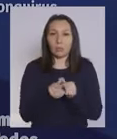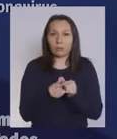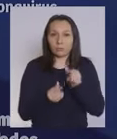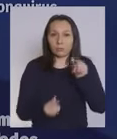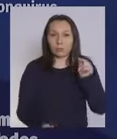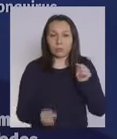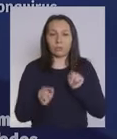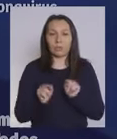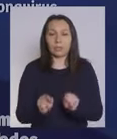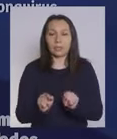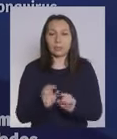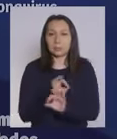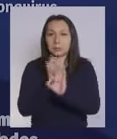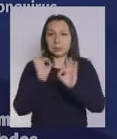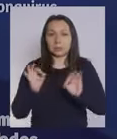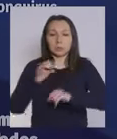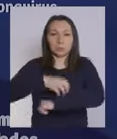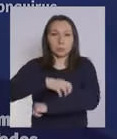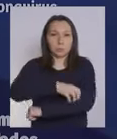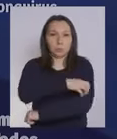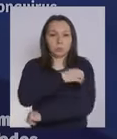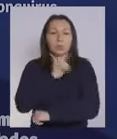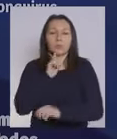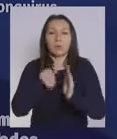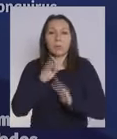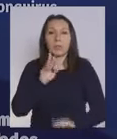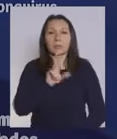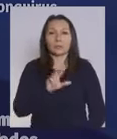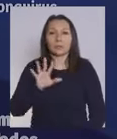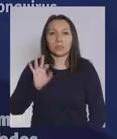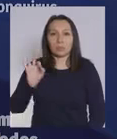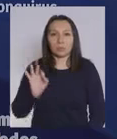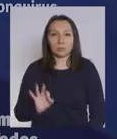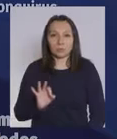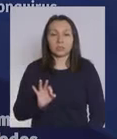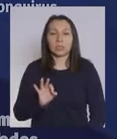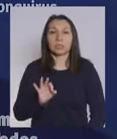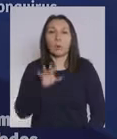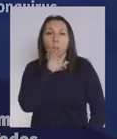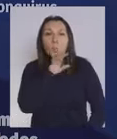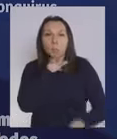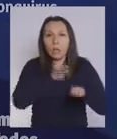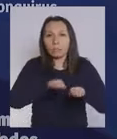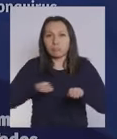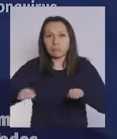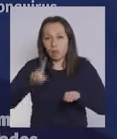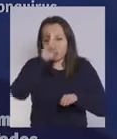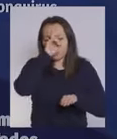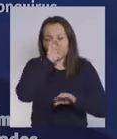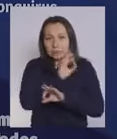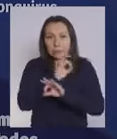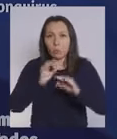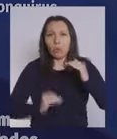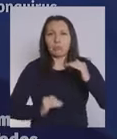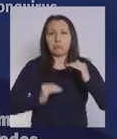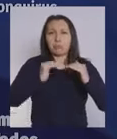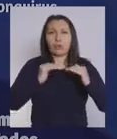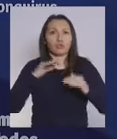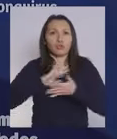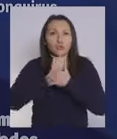nacional y ninguna región tiene más de 85% de ocupación de camas. Ninguna región en este minuto está en